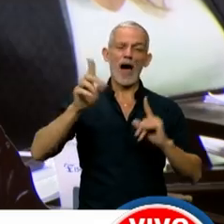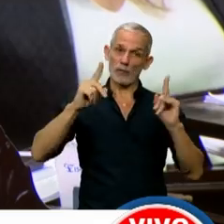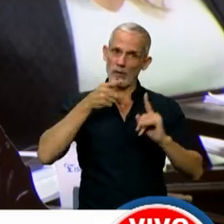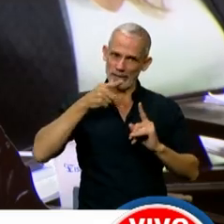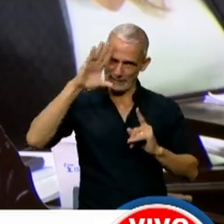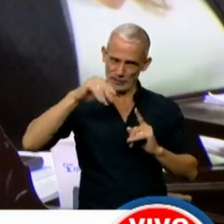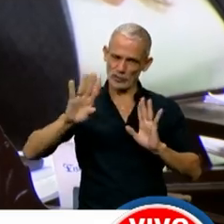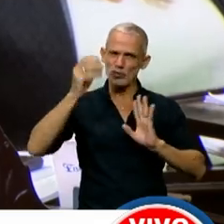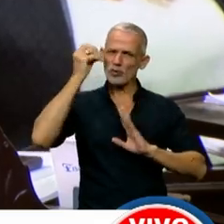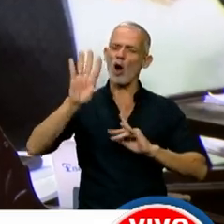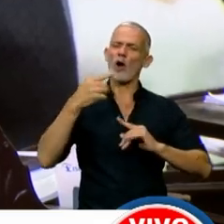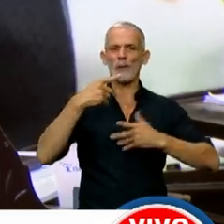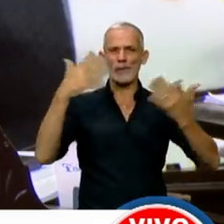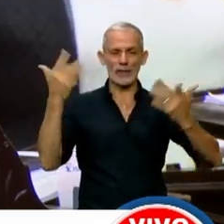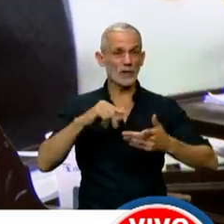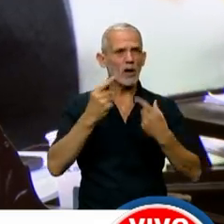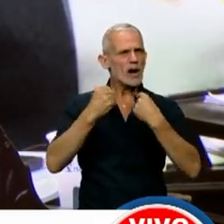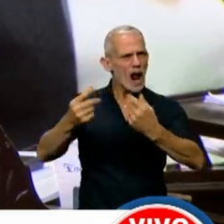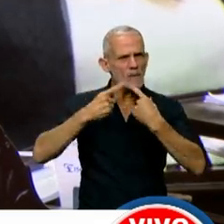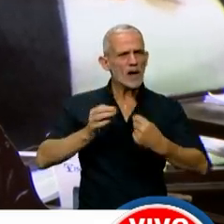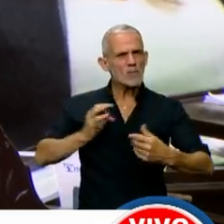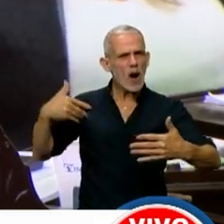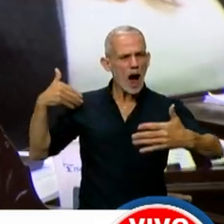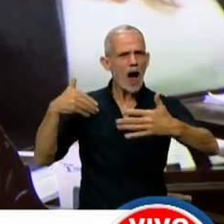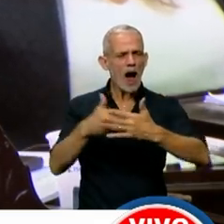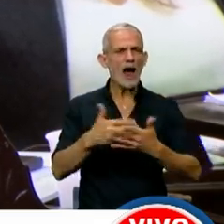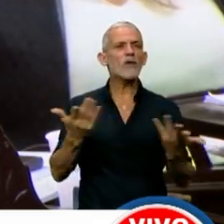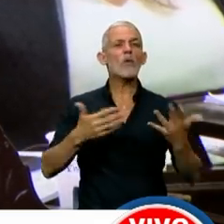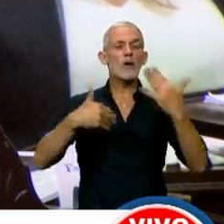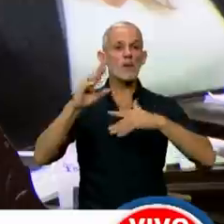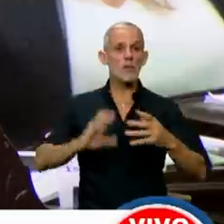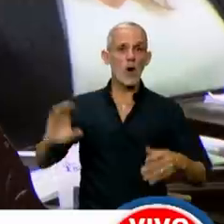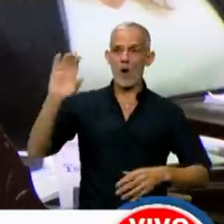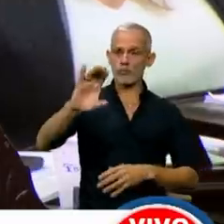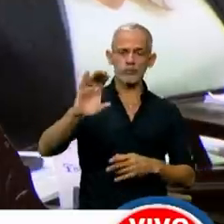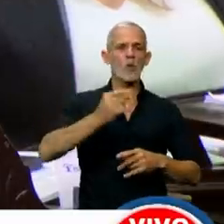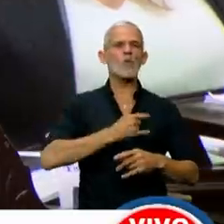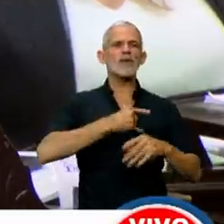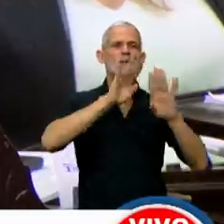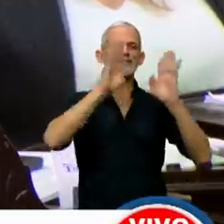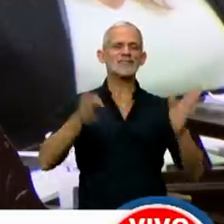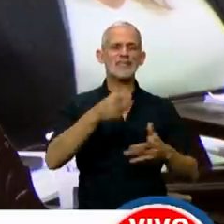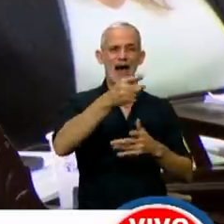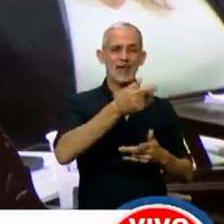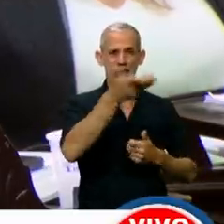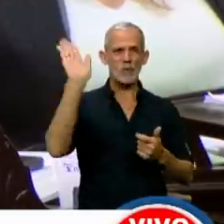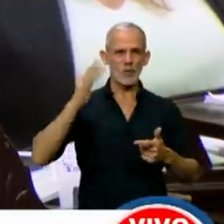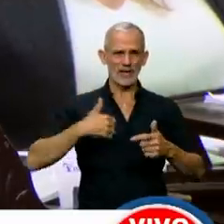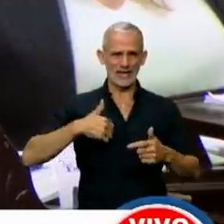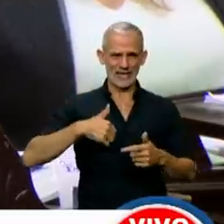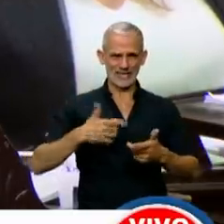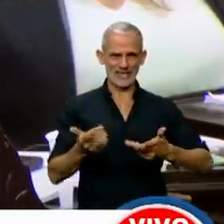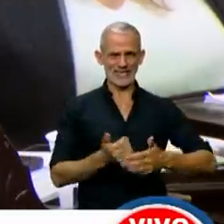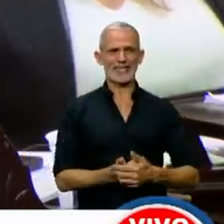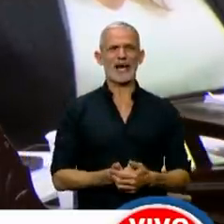se olvidan que esto siempre ha sido un reclamo en los últimos años un mayor aporte a las universidades públicas de la argentina